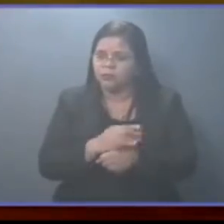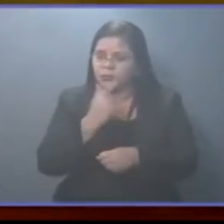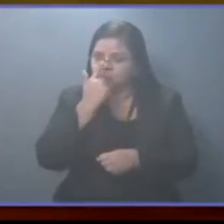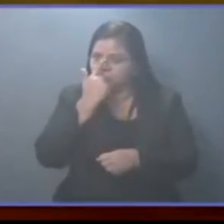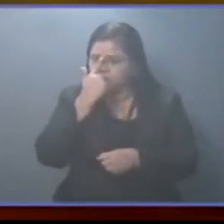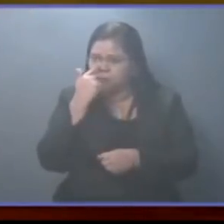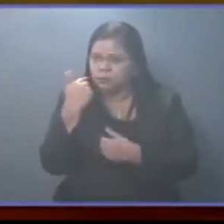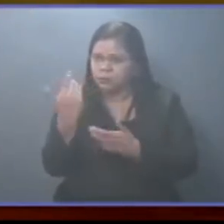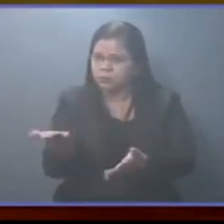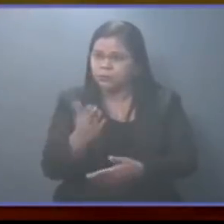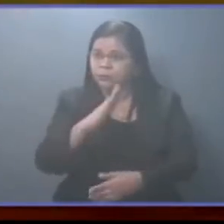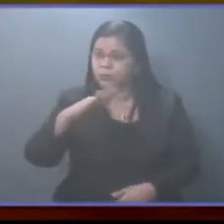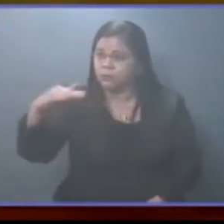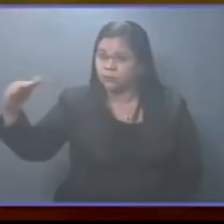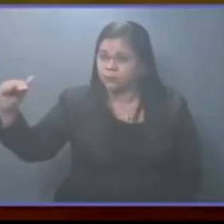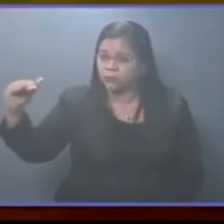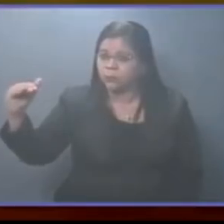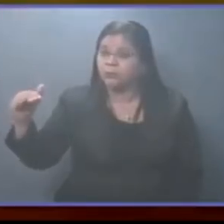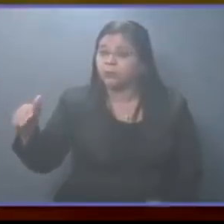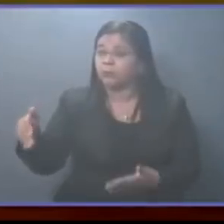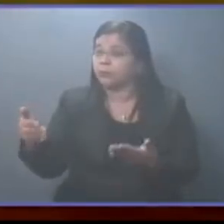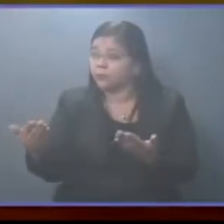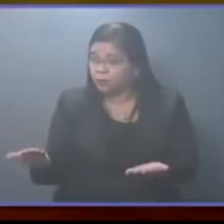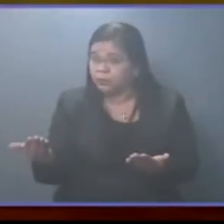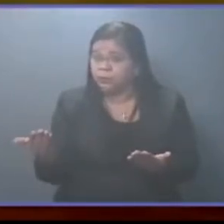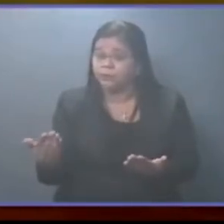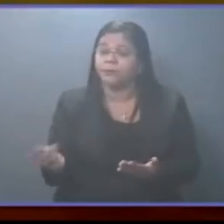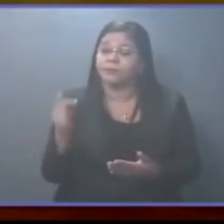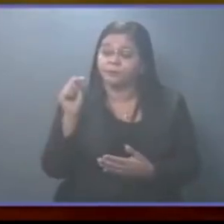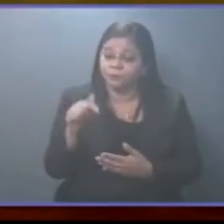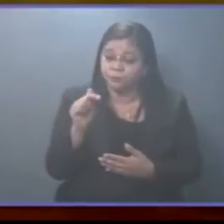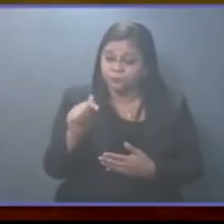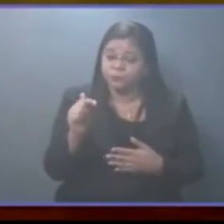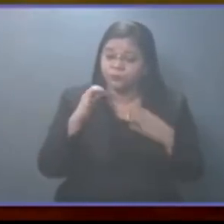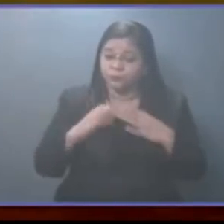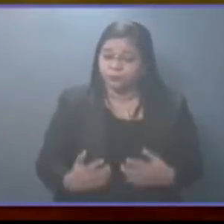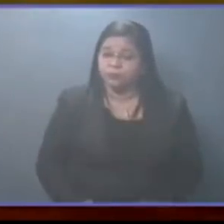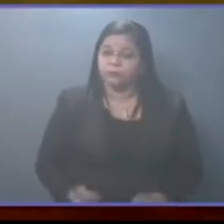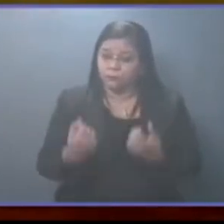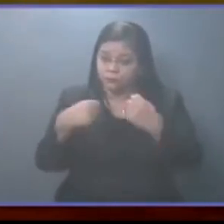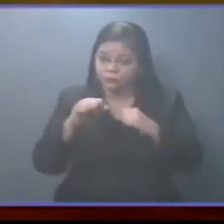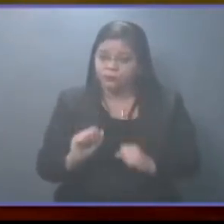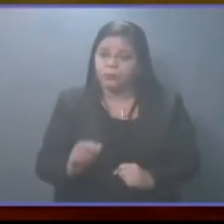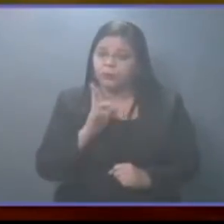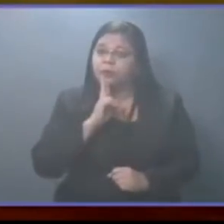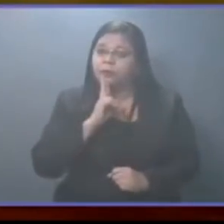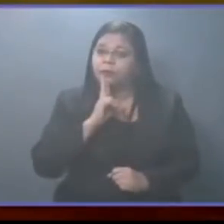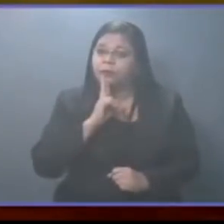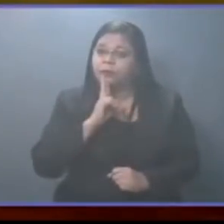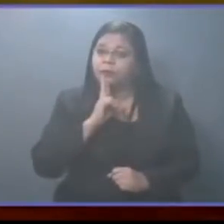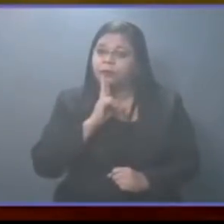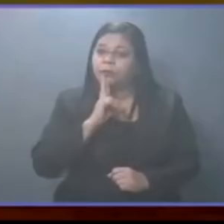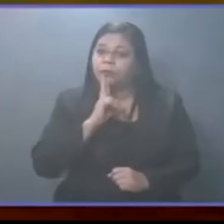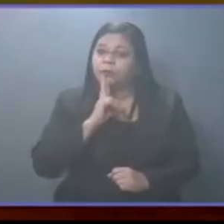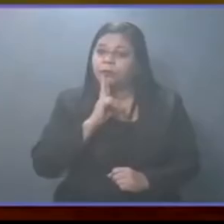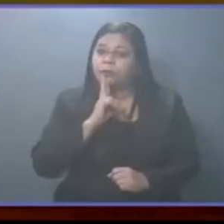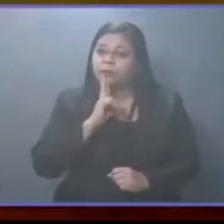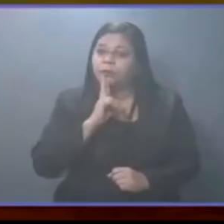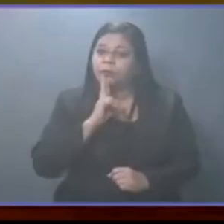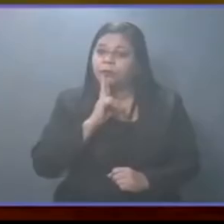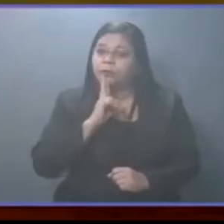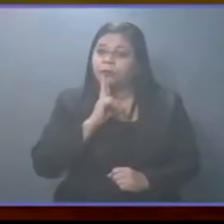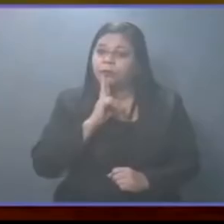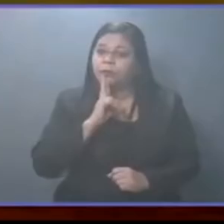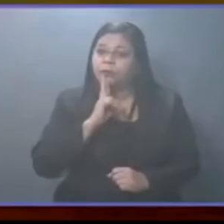al estado o fecha de paquetes para que éste a través del ejecutivo ayudar a responderle a la gente a quien le parece a